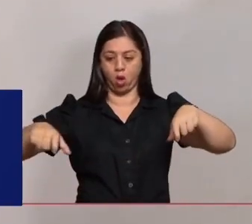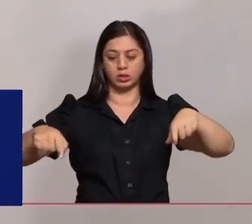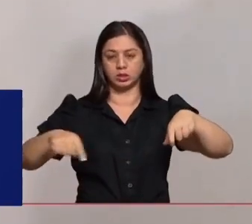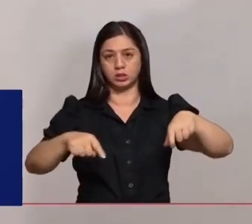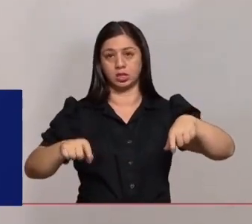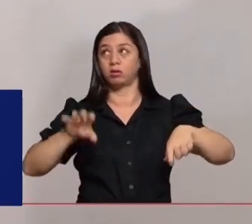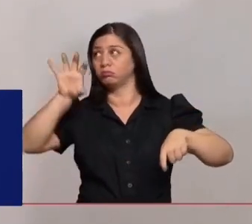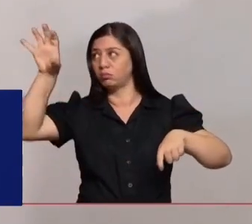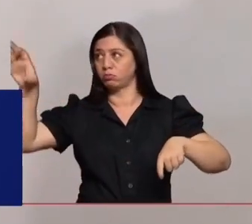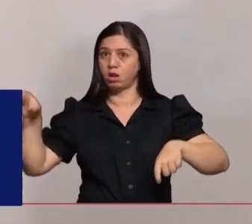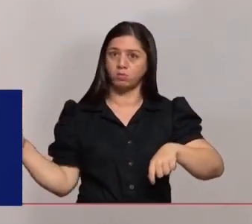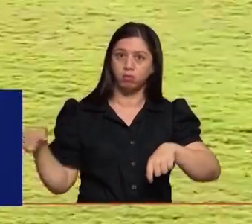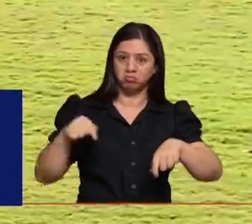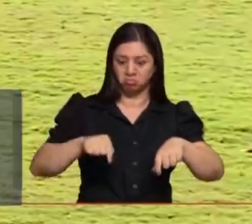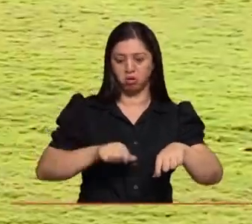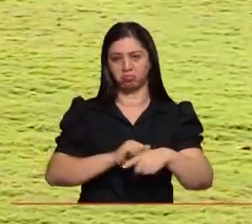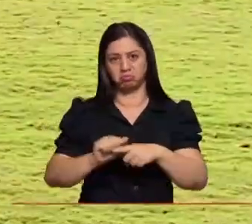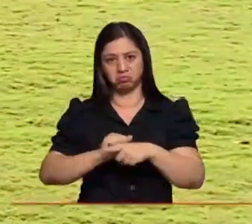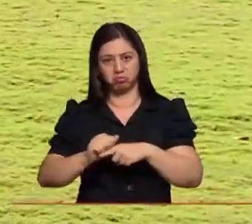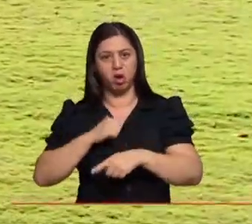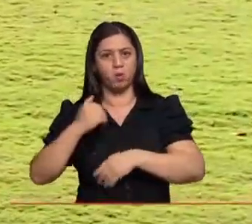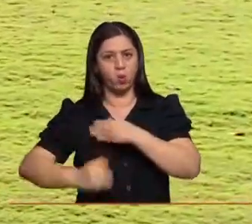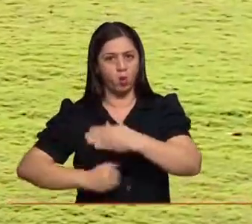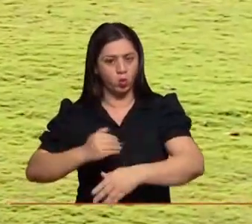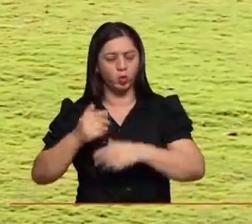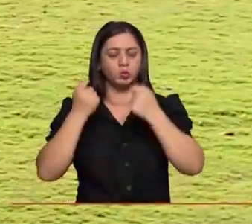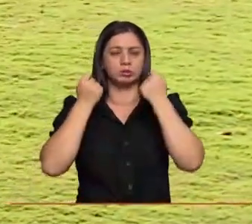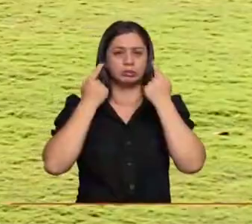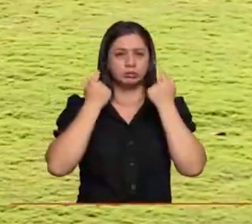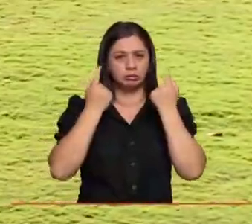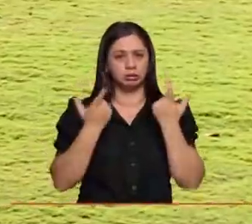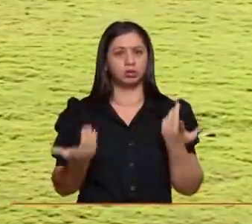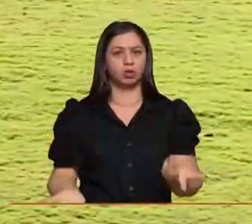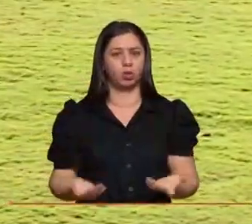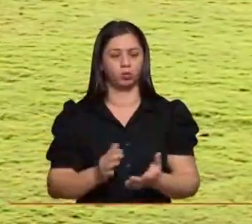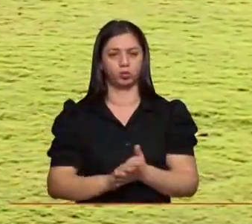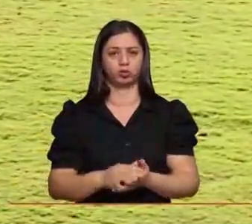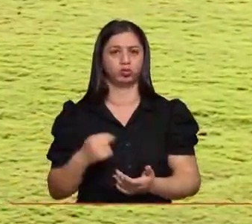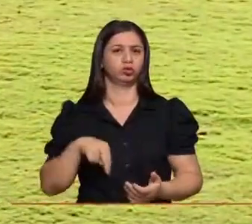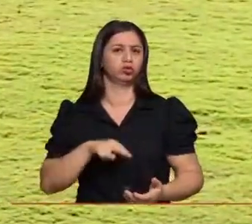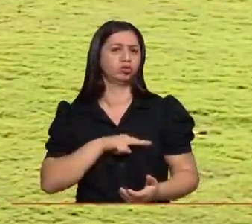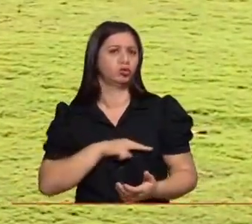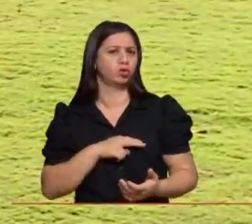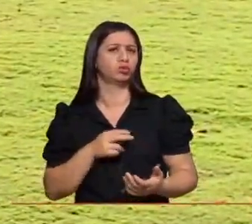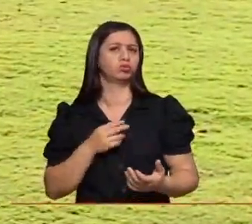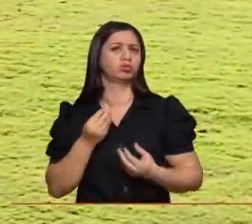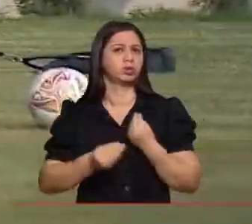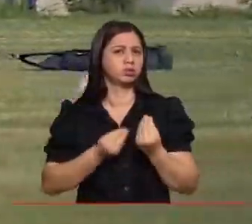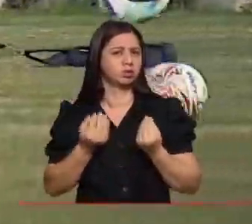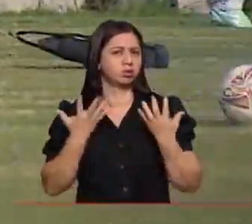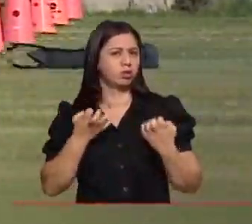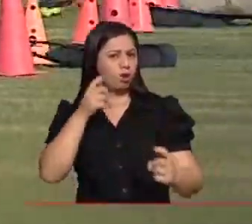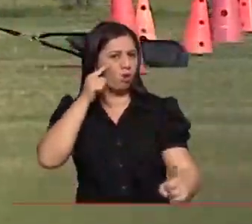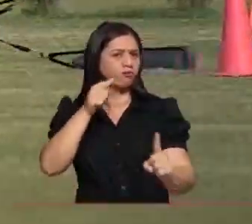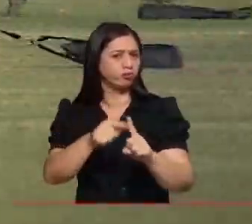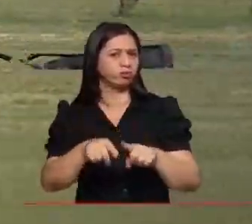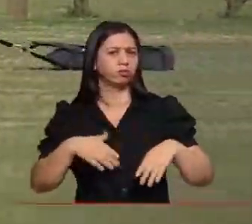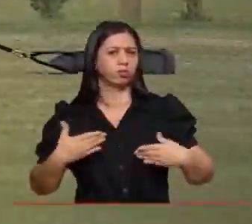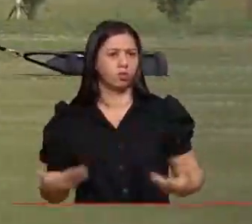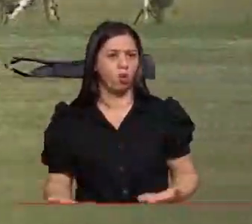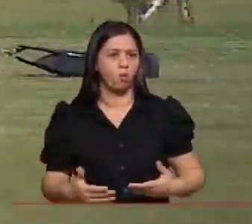locales. Han ido entendiendo muy bien qué es lo que nosotros queremos hacer, tanto en la